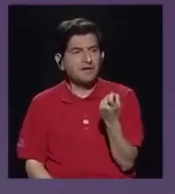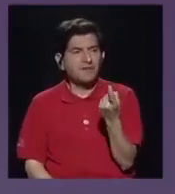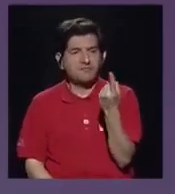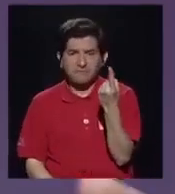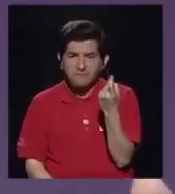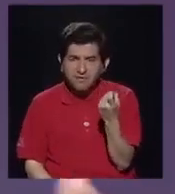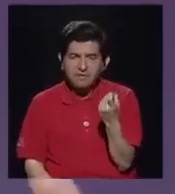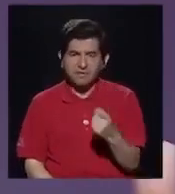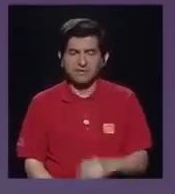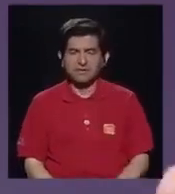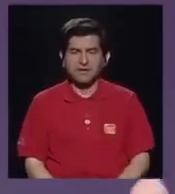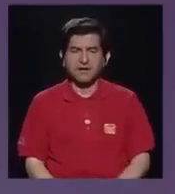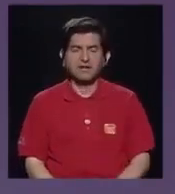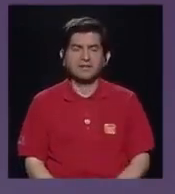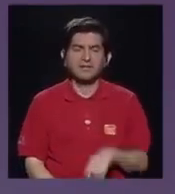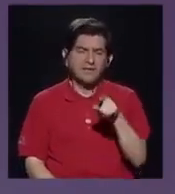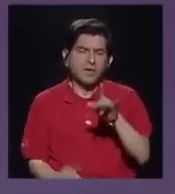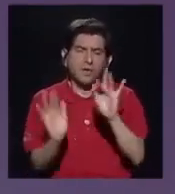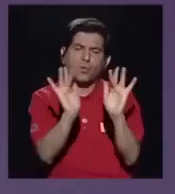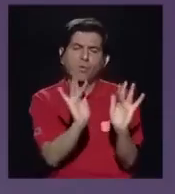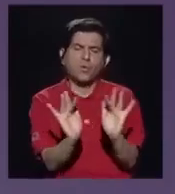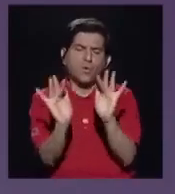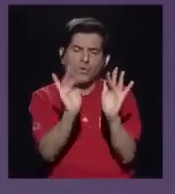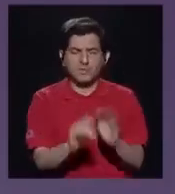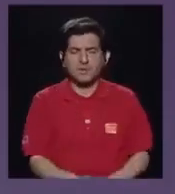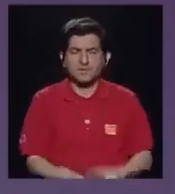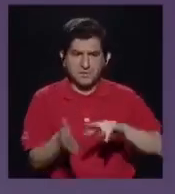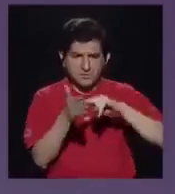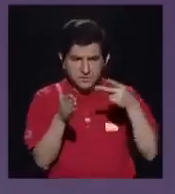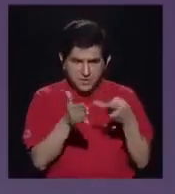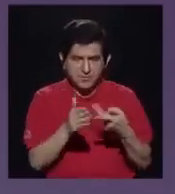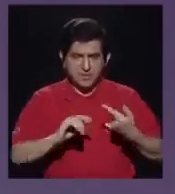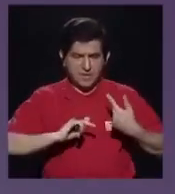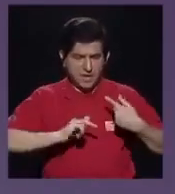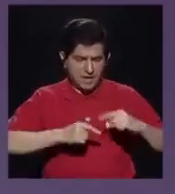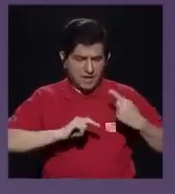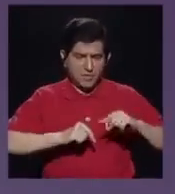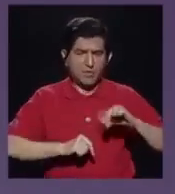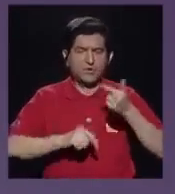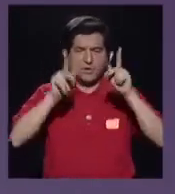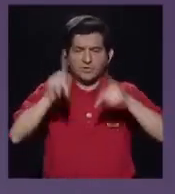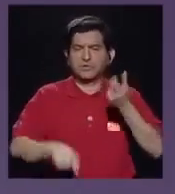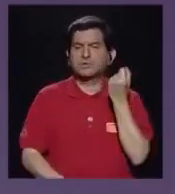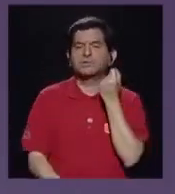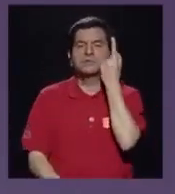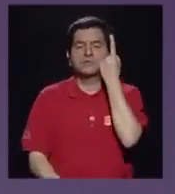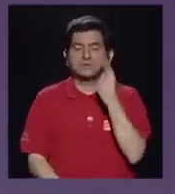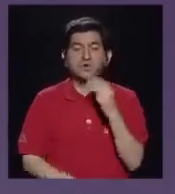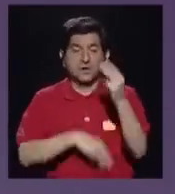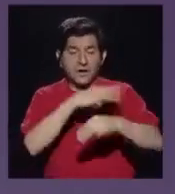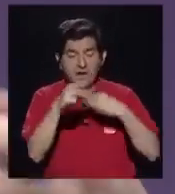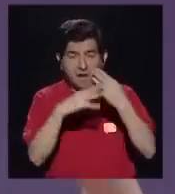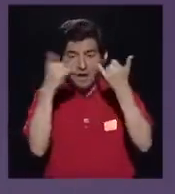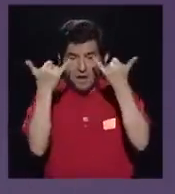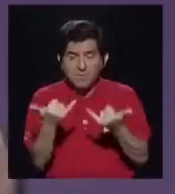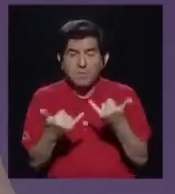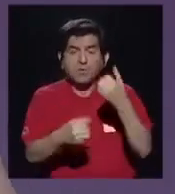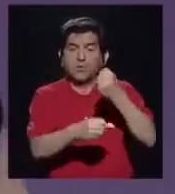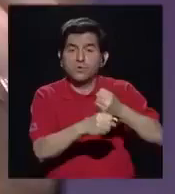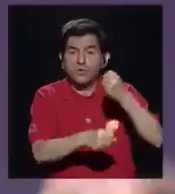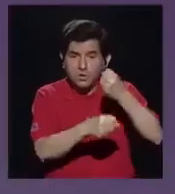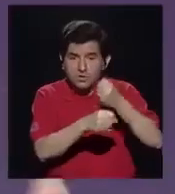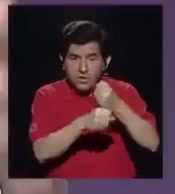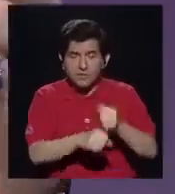de compasión en sentido de vivir el dolor con el otro que estamos en un mundo que trabaja